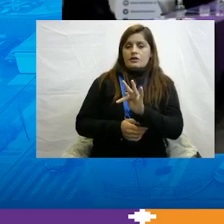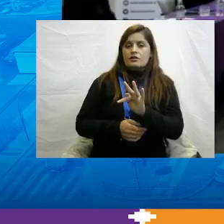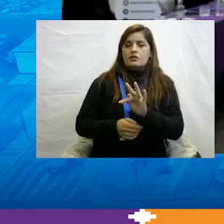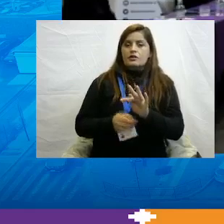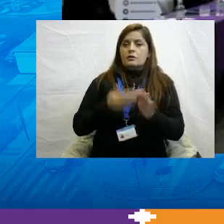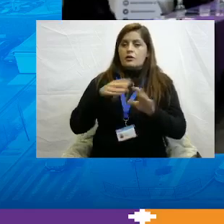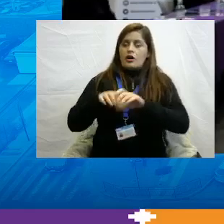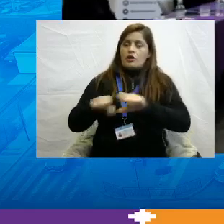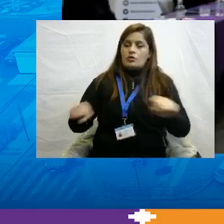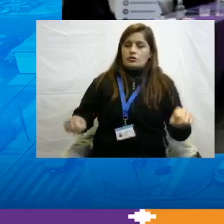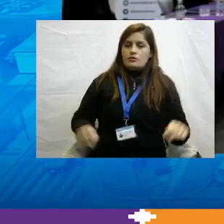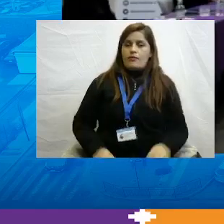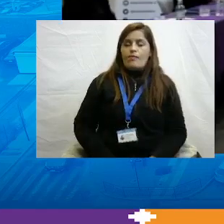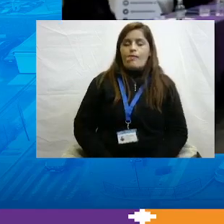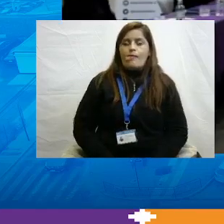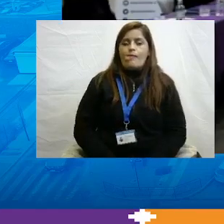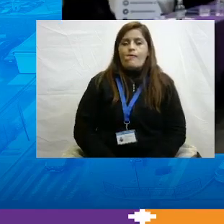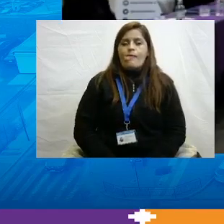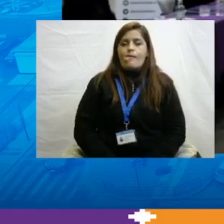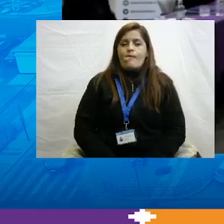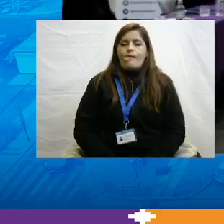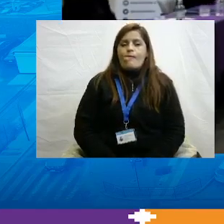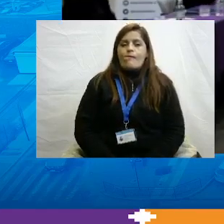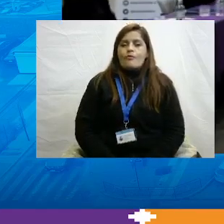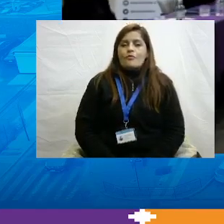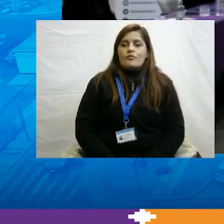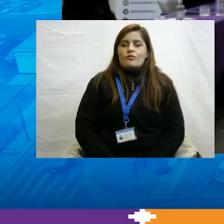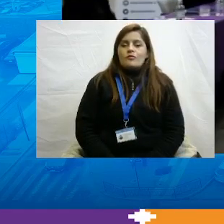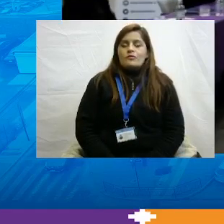llegar a conciliación en este caso.